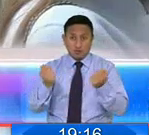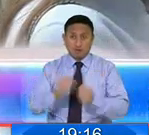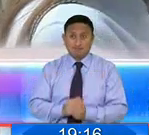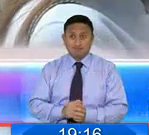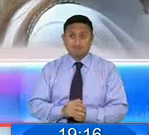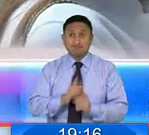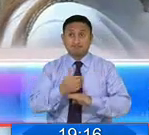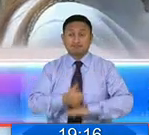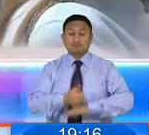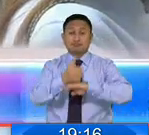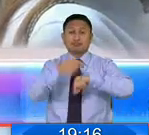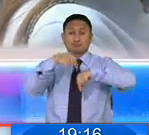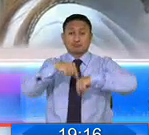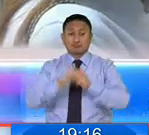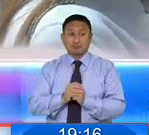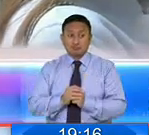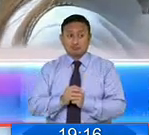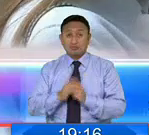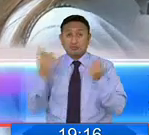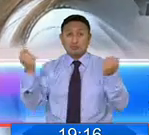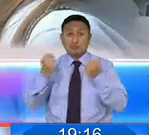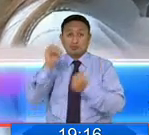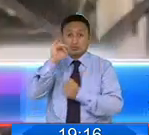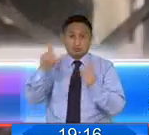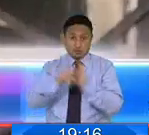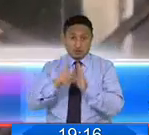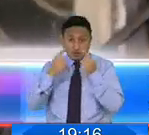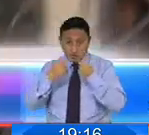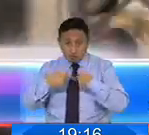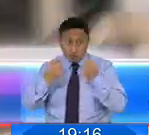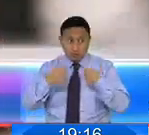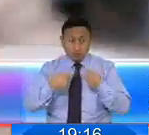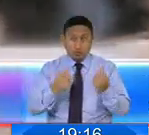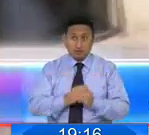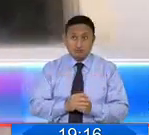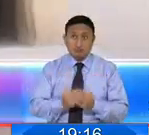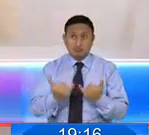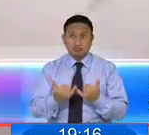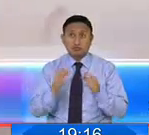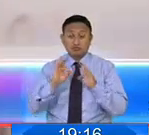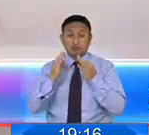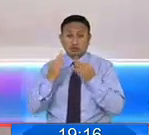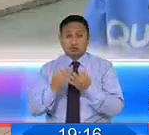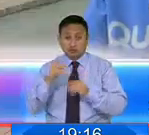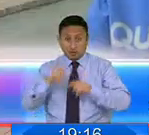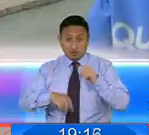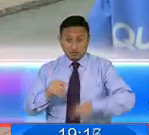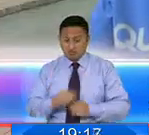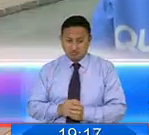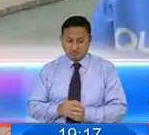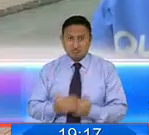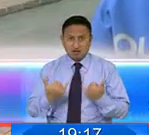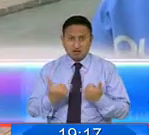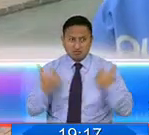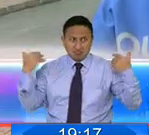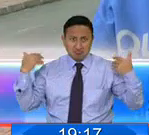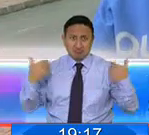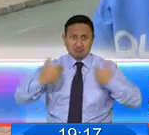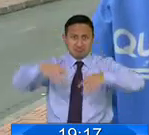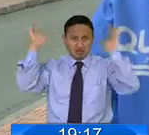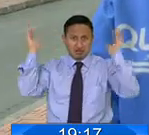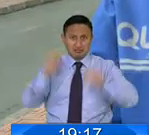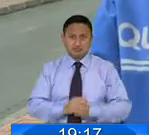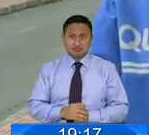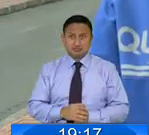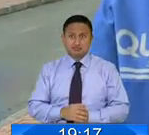Según las autoridades, las convocatorias a las fiestas clandestinas dejaron de ser solo para familiares y amigos. Ya no solamente están siendo